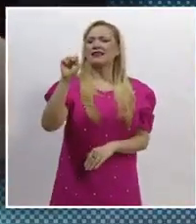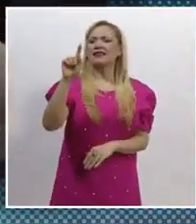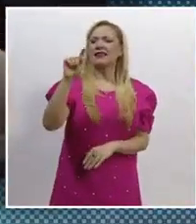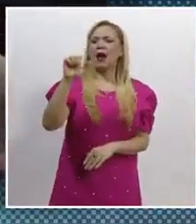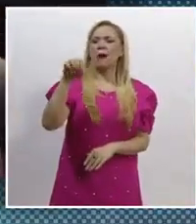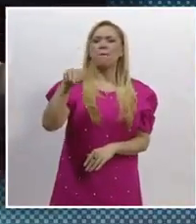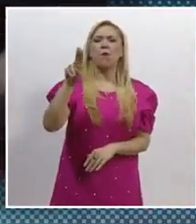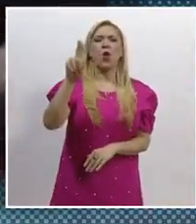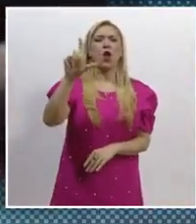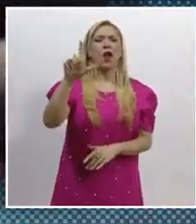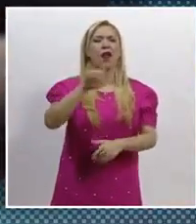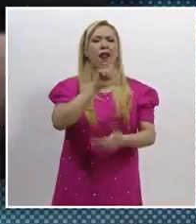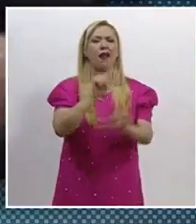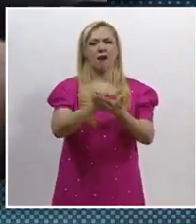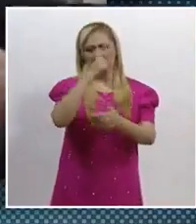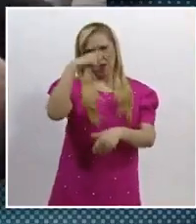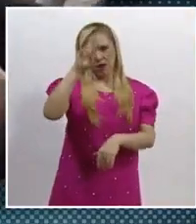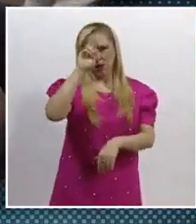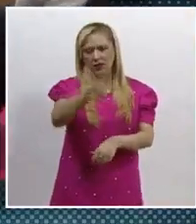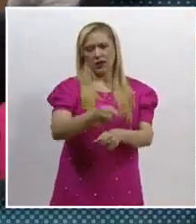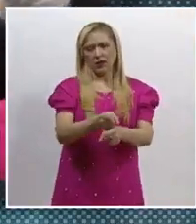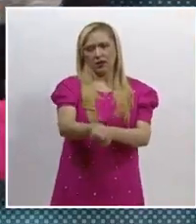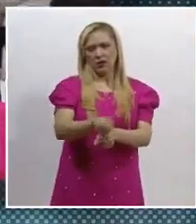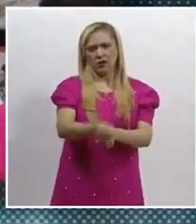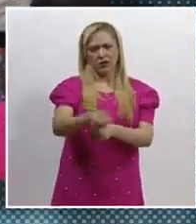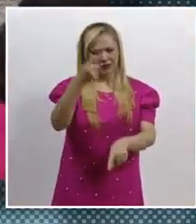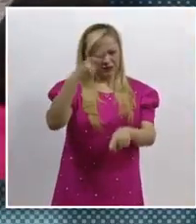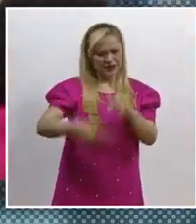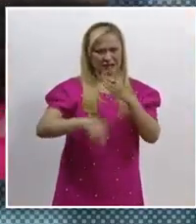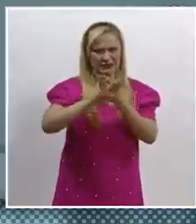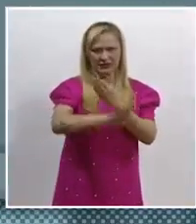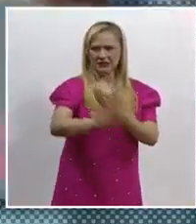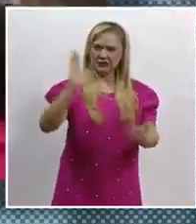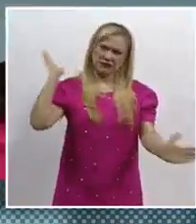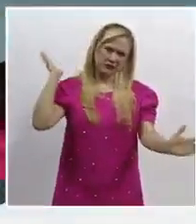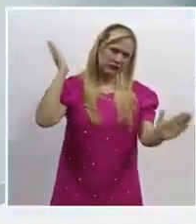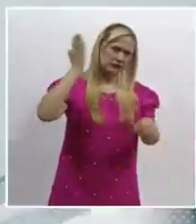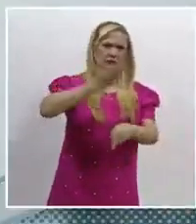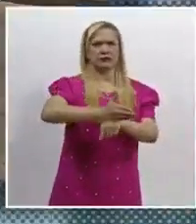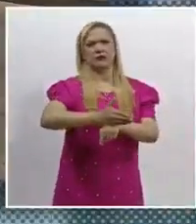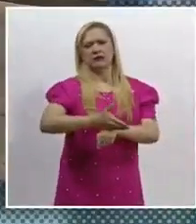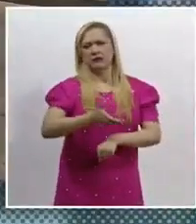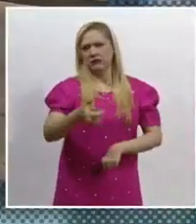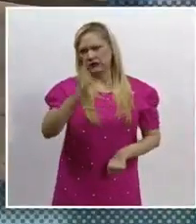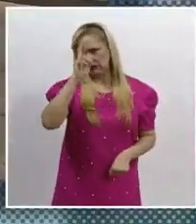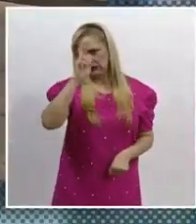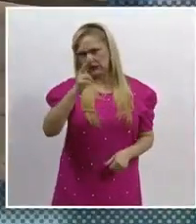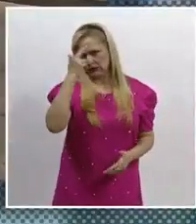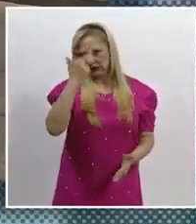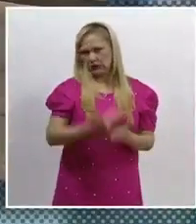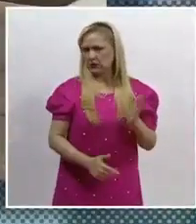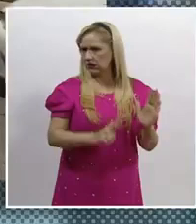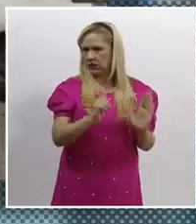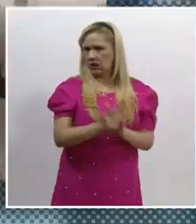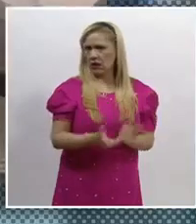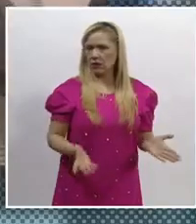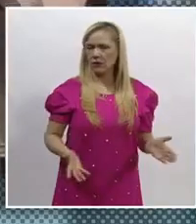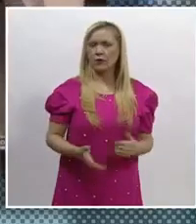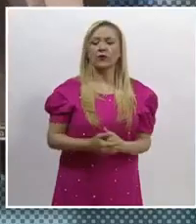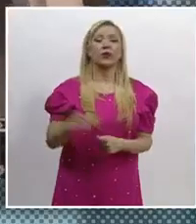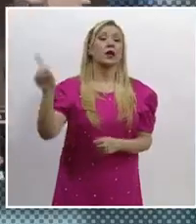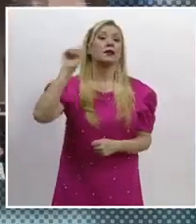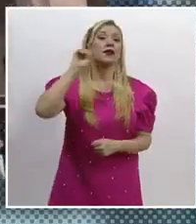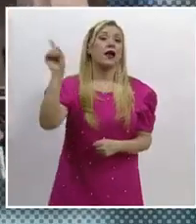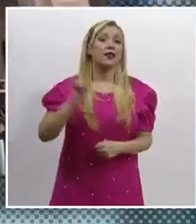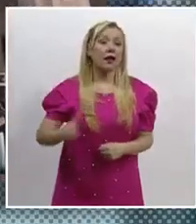tortura, con el objetivo de prevenir, sancionar y erradicar este delito. El Poder Judicial de Zacatecas y el